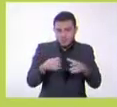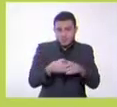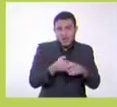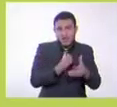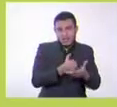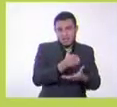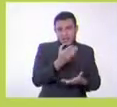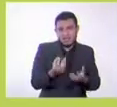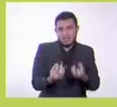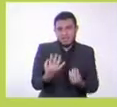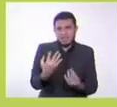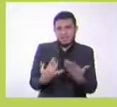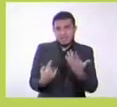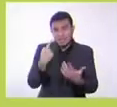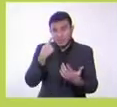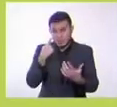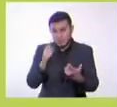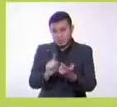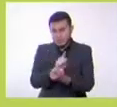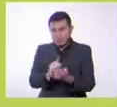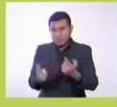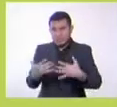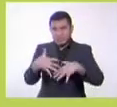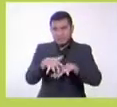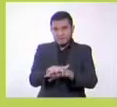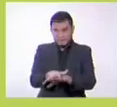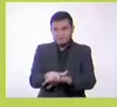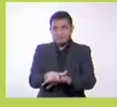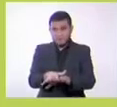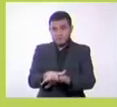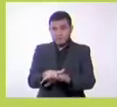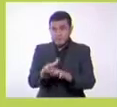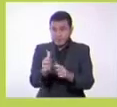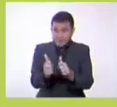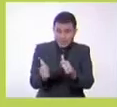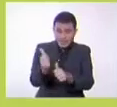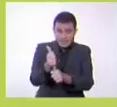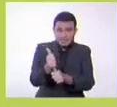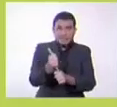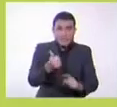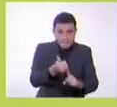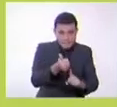en donde interactúan la flora y la fauna predominantes de ellos